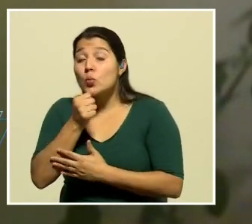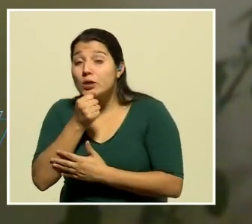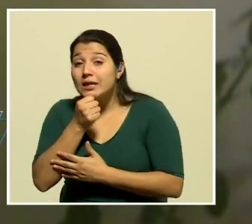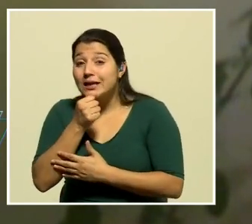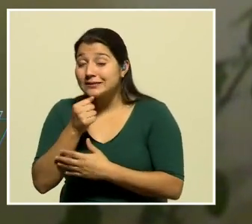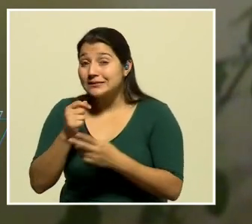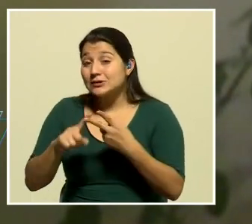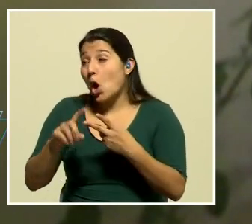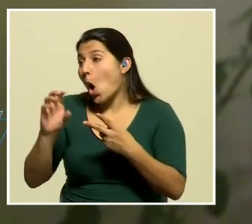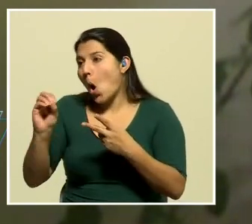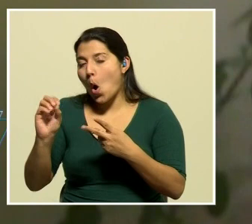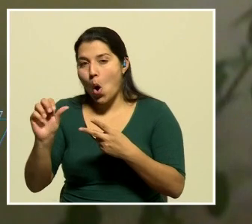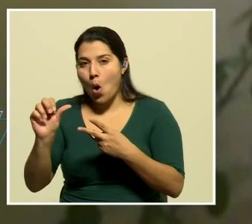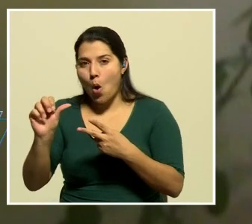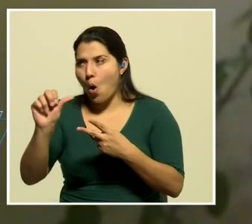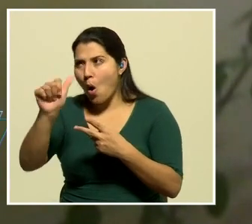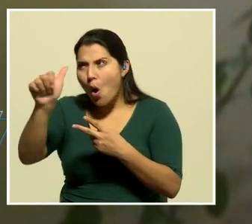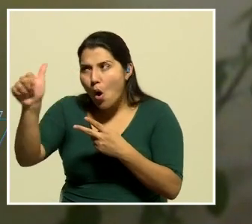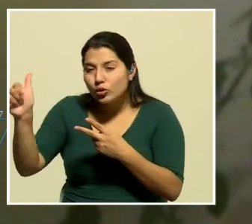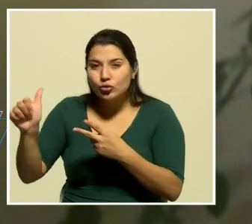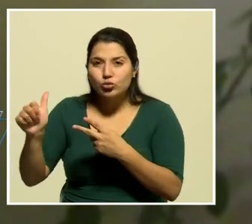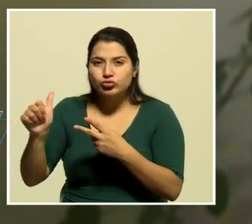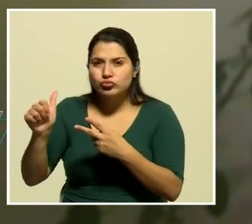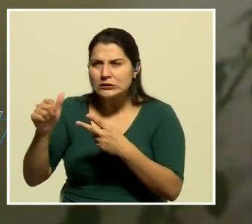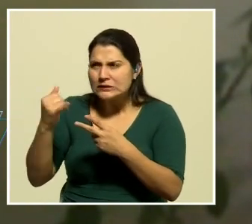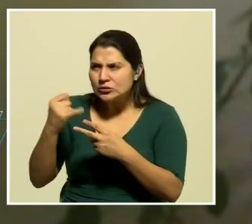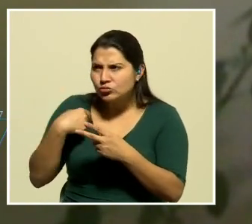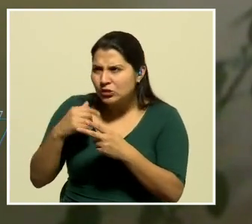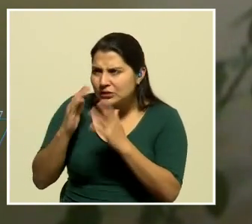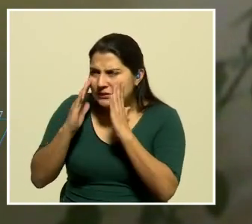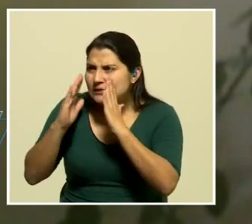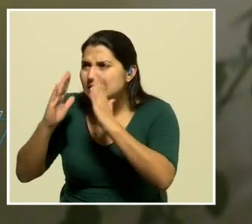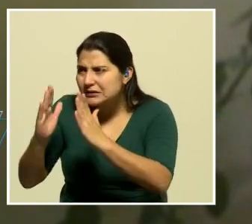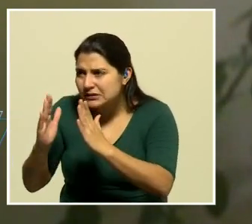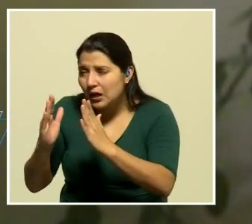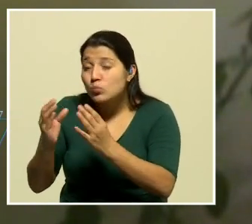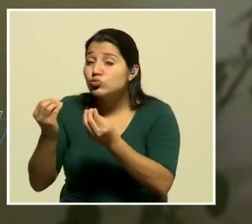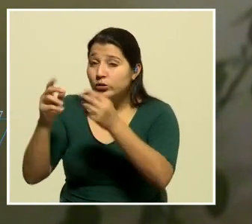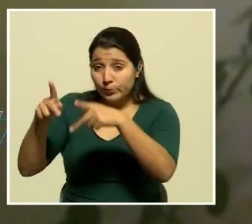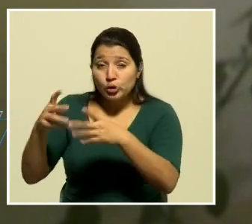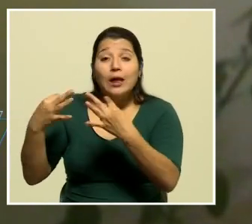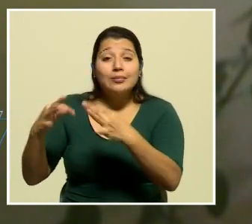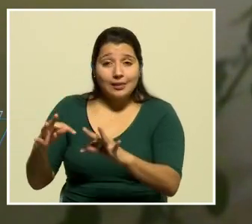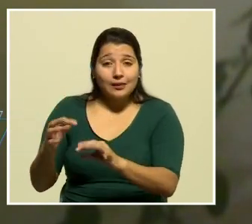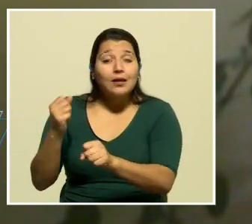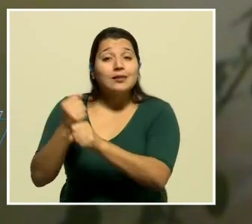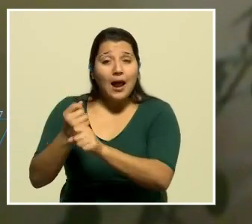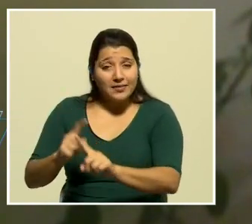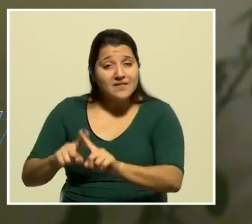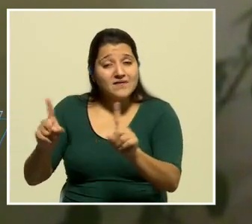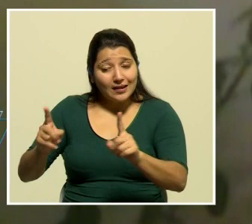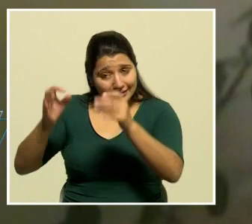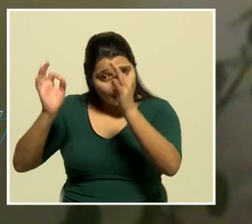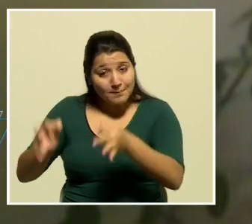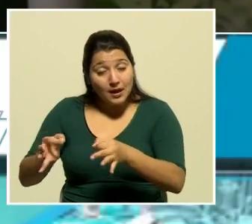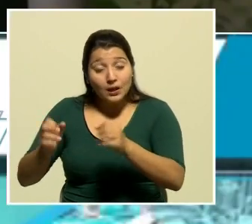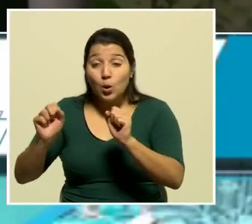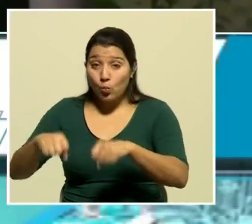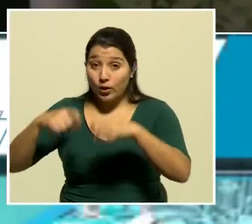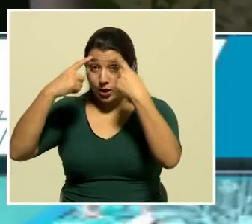nombres que, si prestan atención, son personas que están tratando de hacer la diferencia y que están